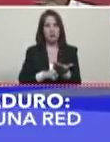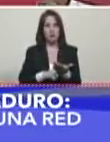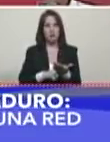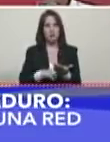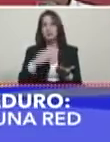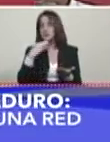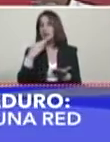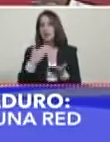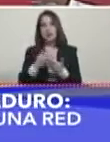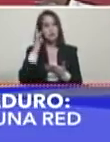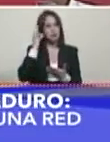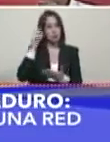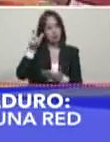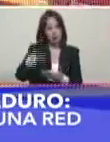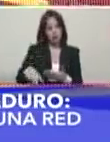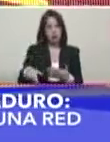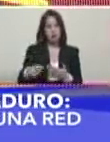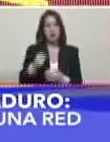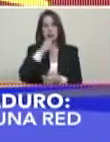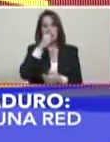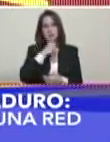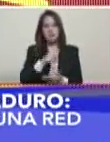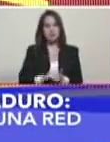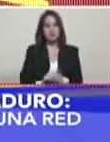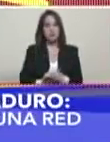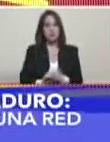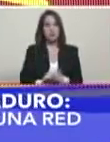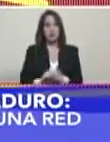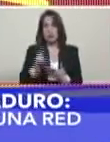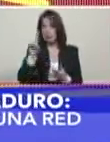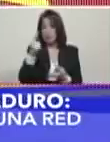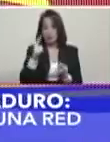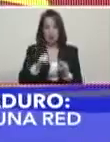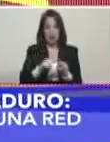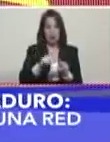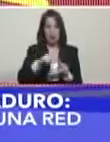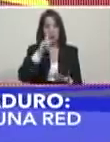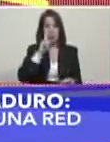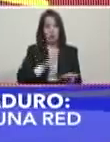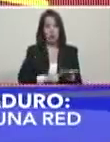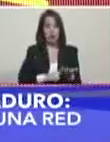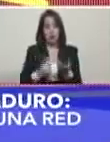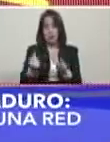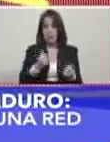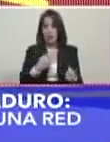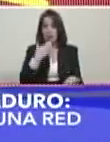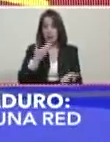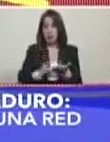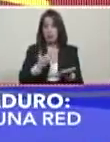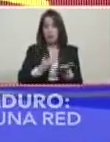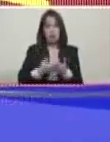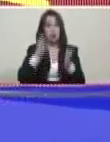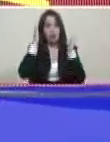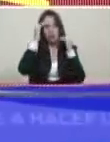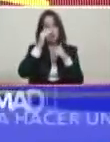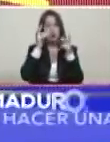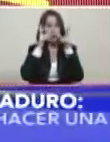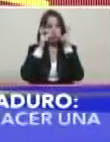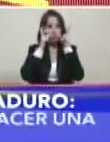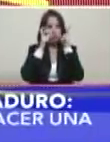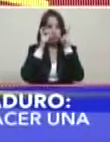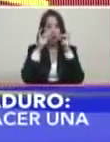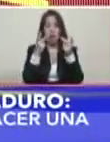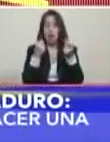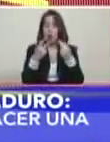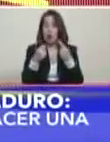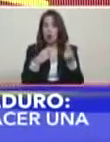gracias Belmari, gracias, en primer lugar voy a aprobar los recursos, solicitud de recursos, atención, oído, económicos para